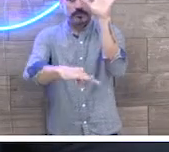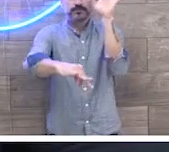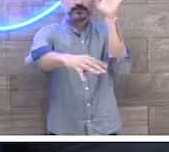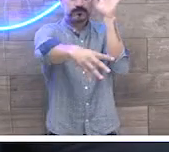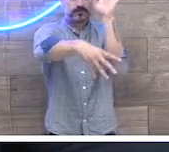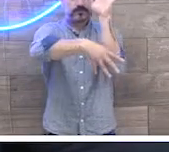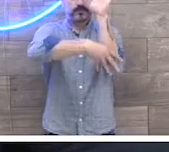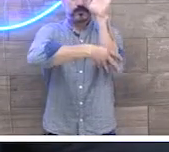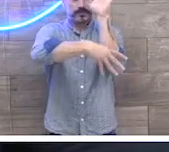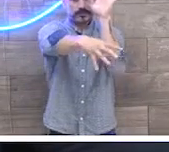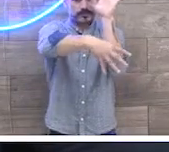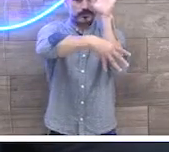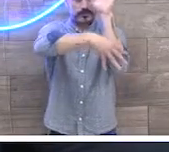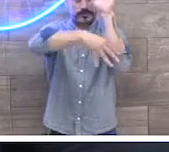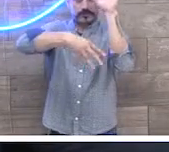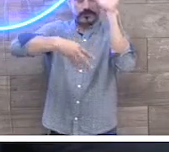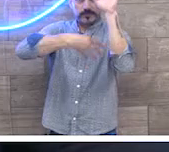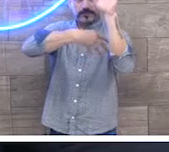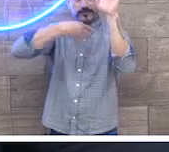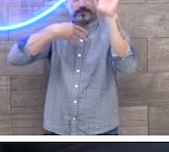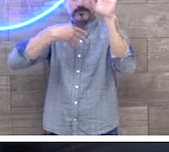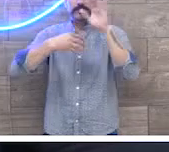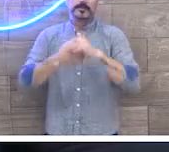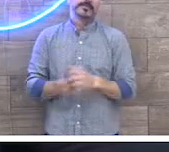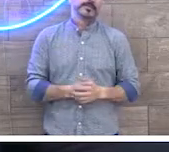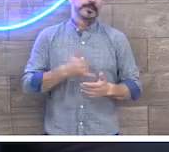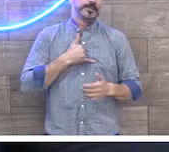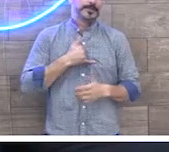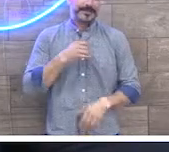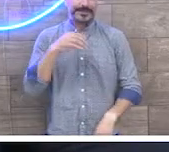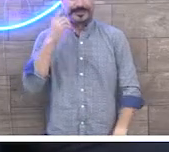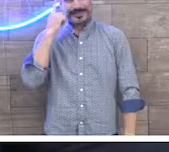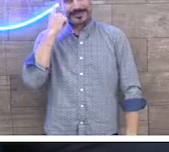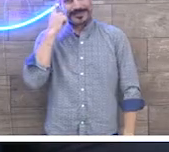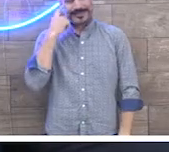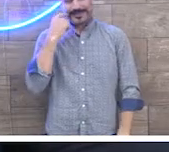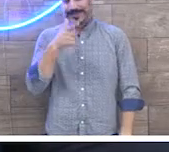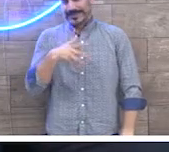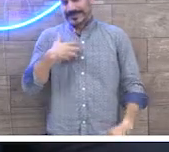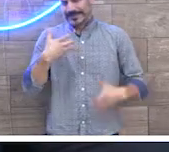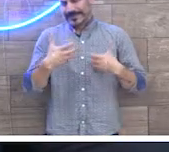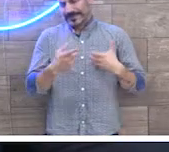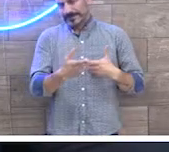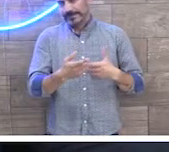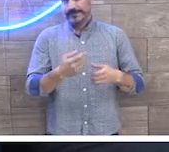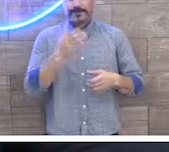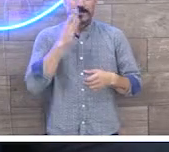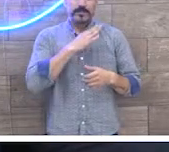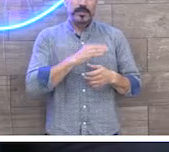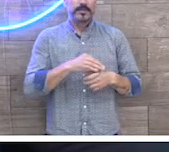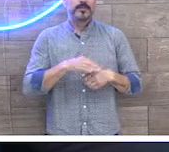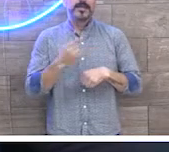banqueta y le hacen la curvita, ¿no? Y entonces a mí me causó gracia gracia y coraje, ¿verdad? Y por, una, porque yo iba con